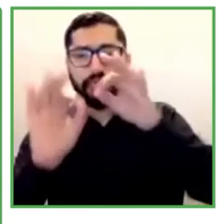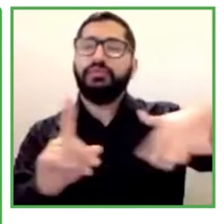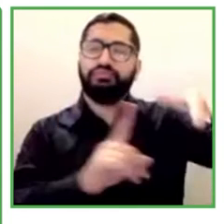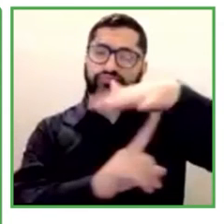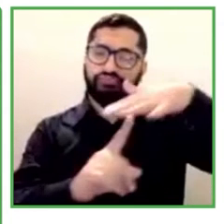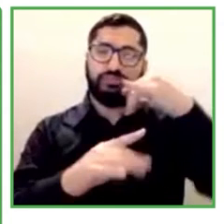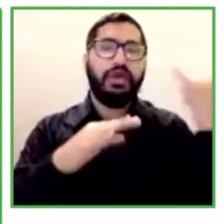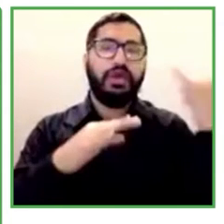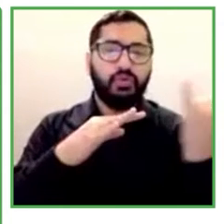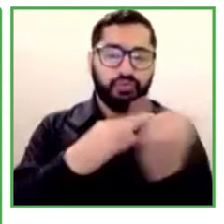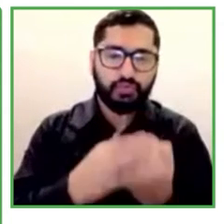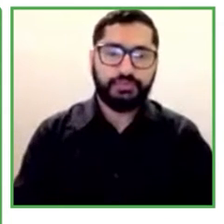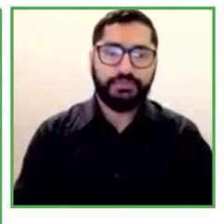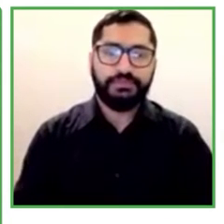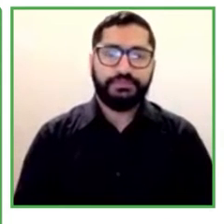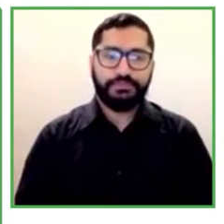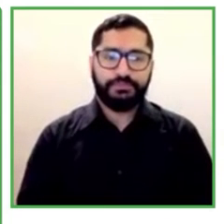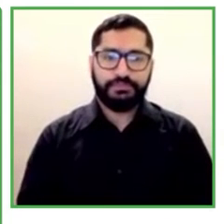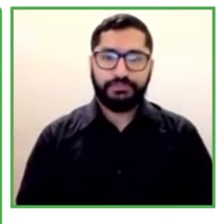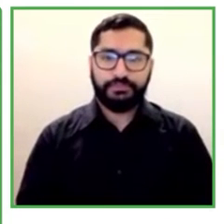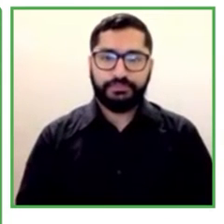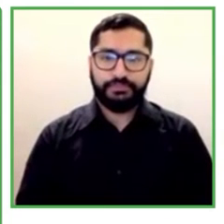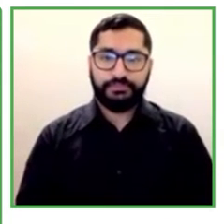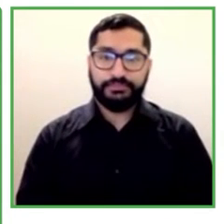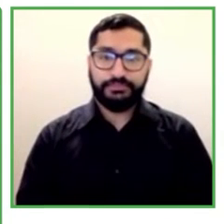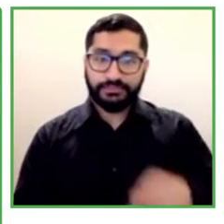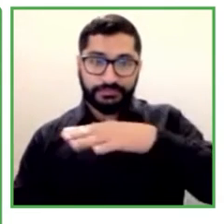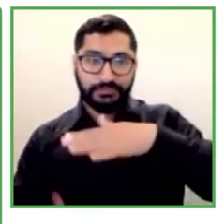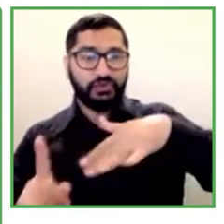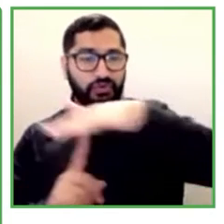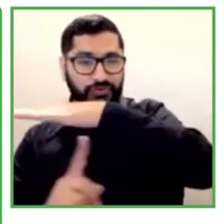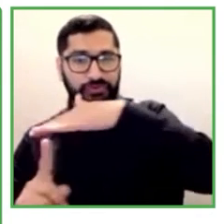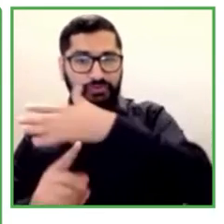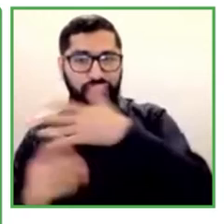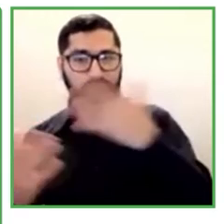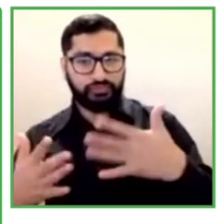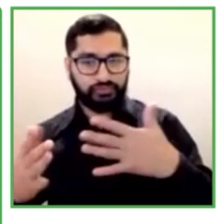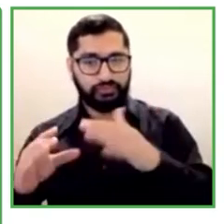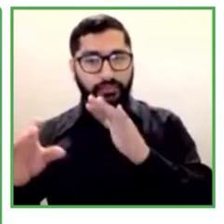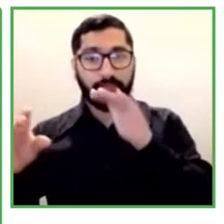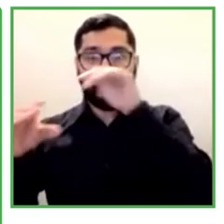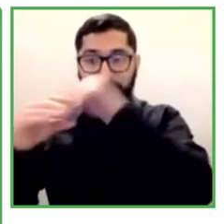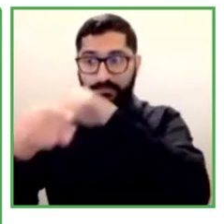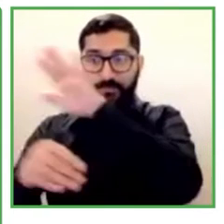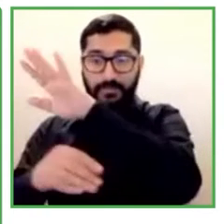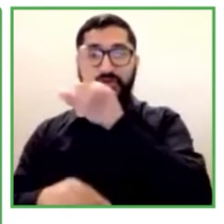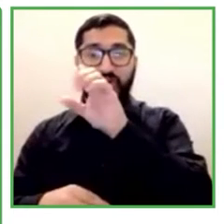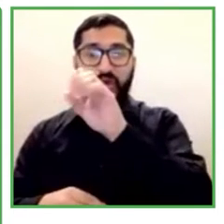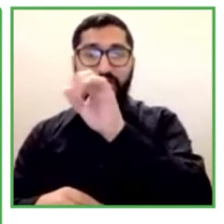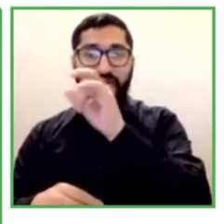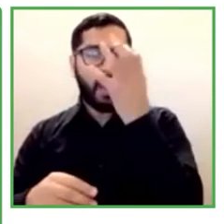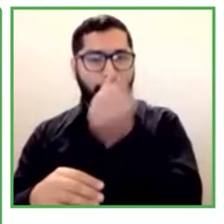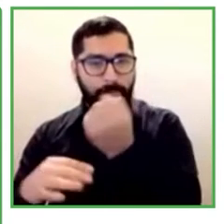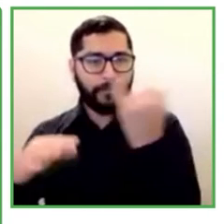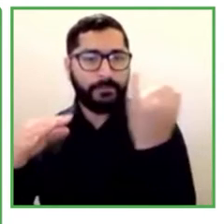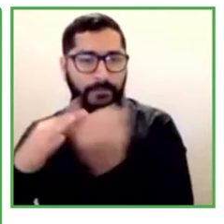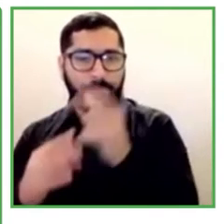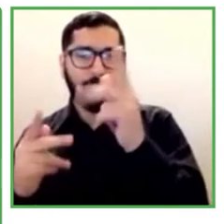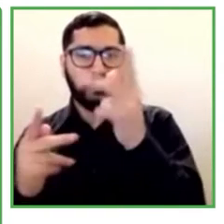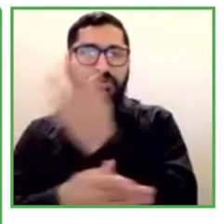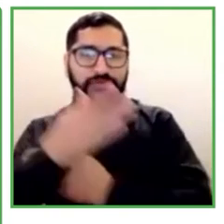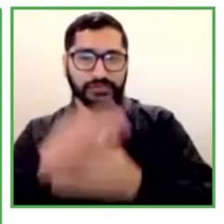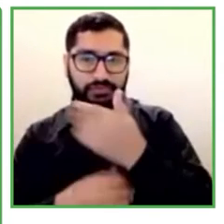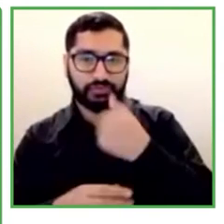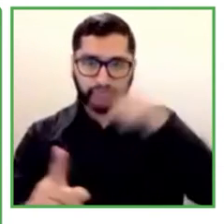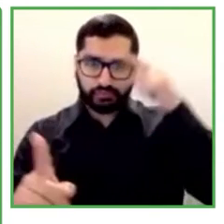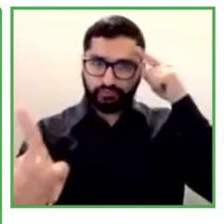Y en ese contexto, Scotiabank y la inclusión de las personas con discapacidad, nuestro interés por este tema surge mucho